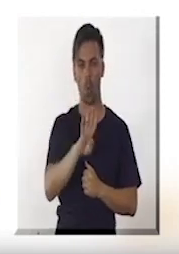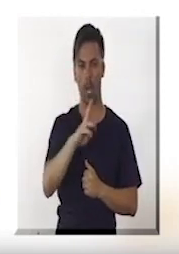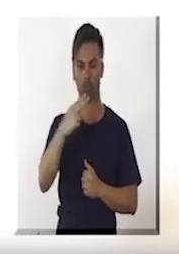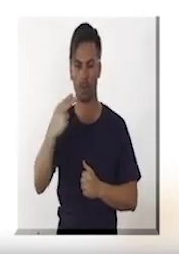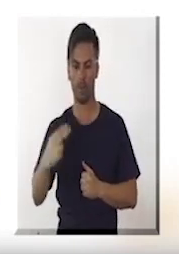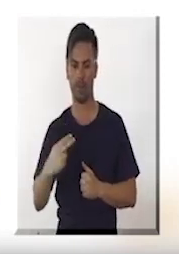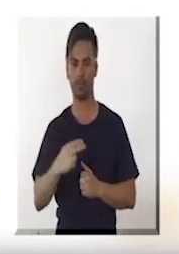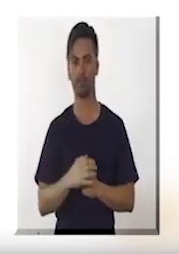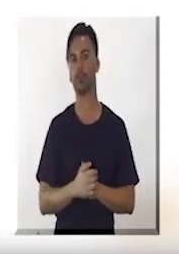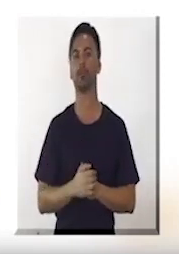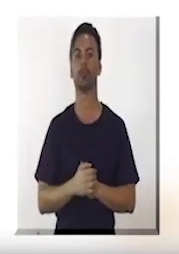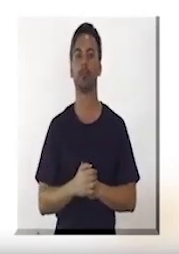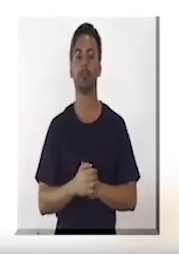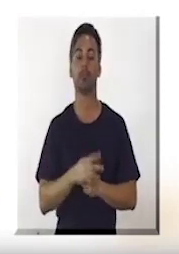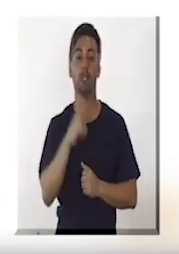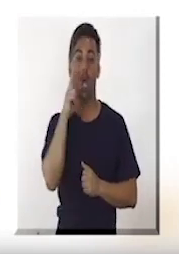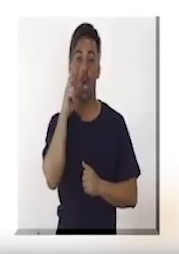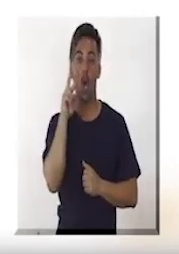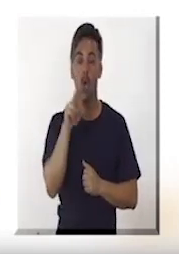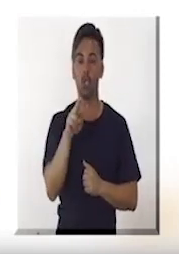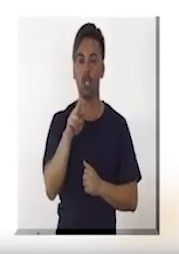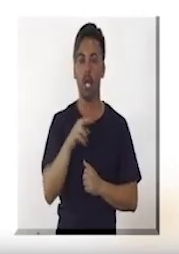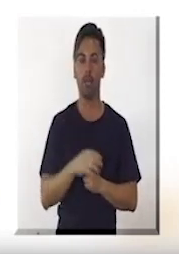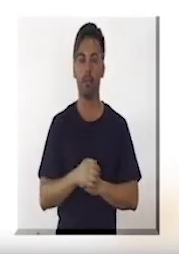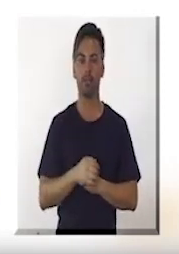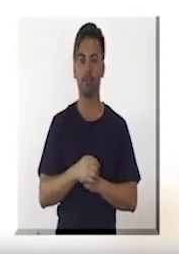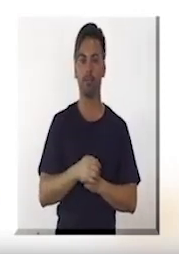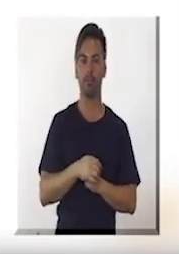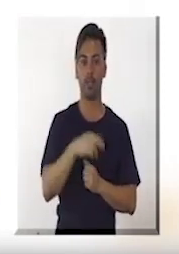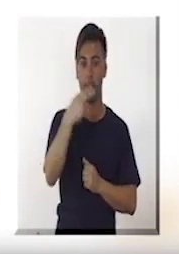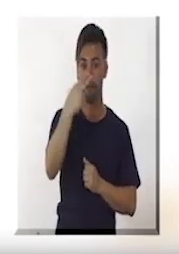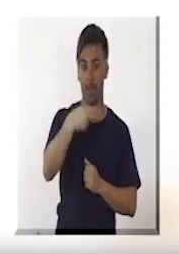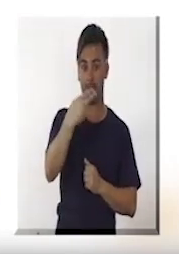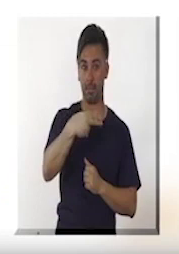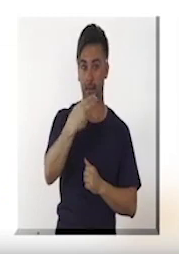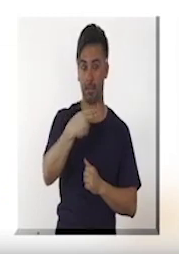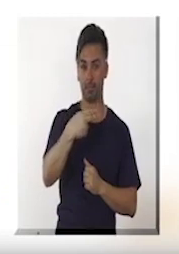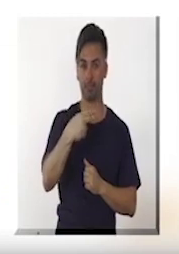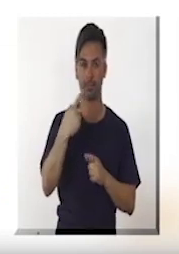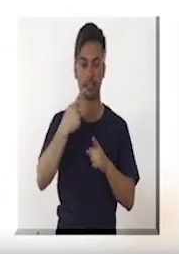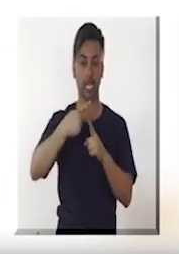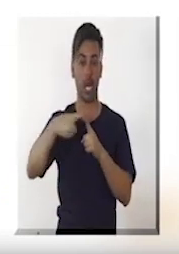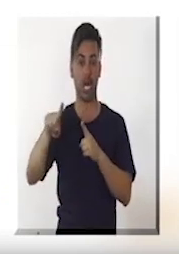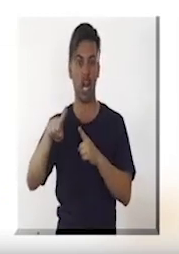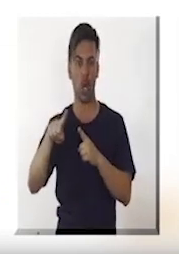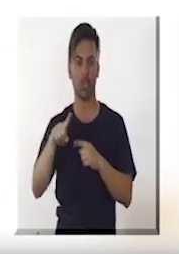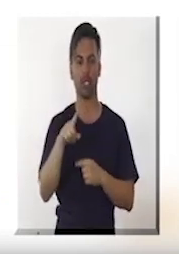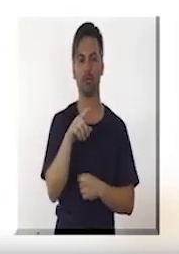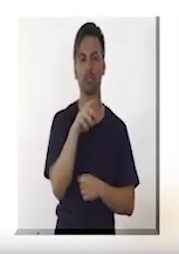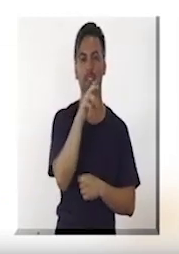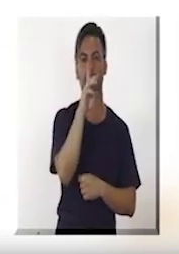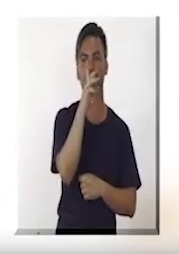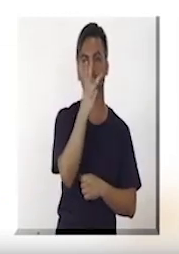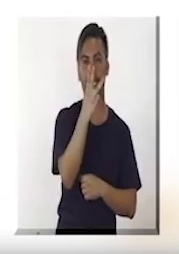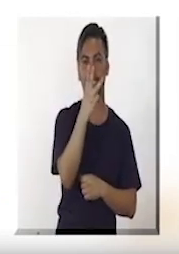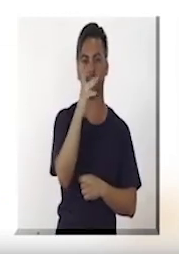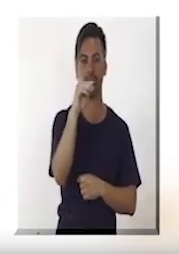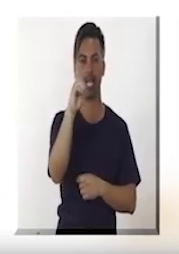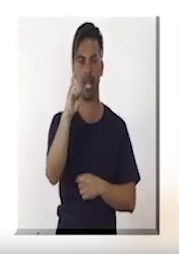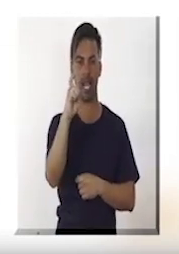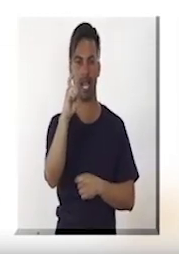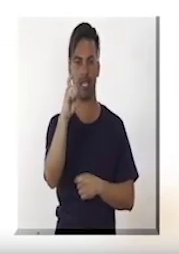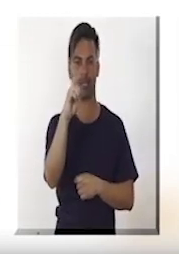p. Y en la otra expresión es 3x elevado a la menos 2 por y, que no